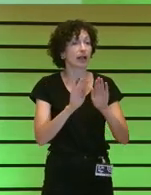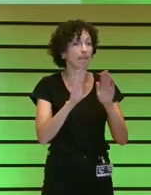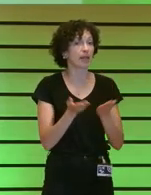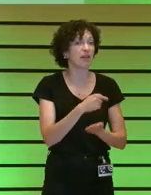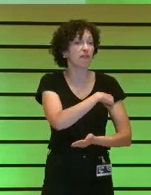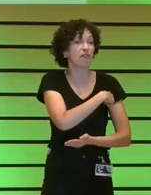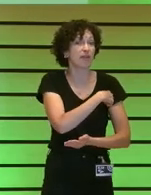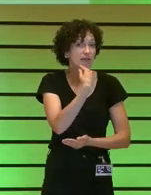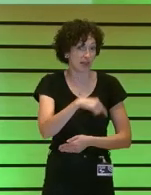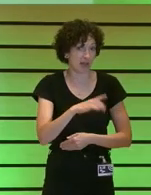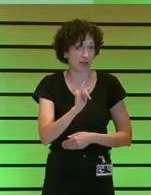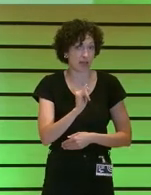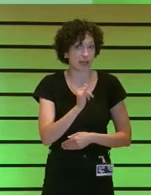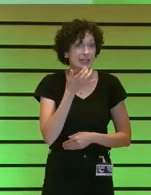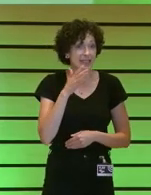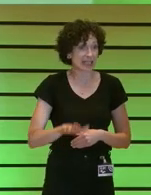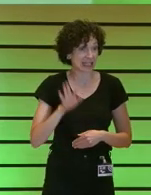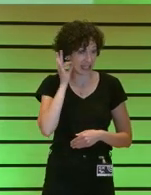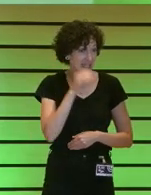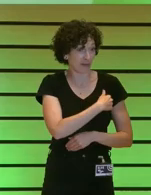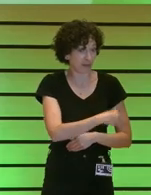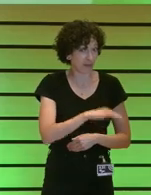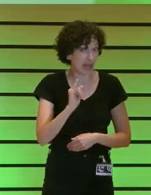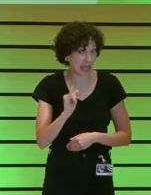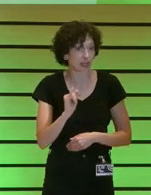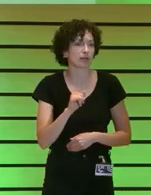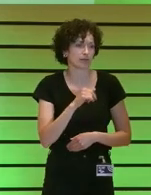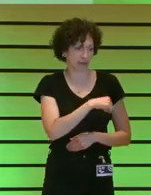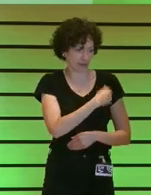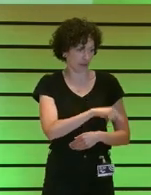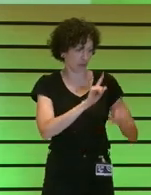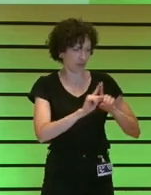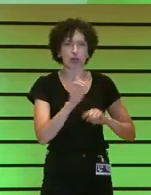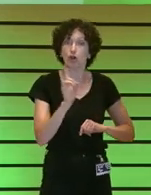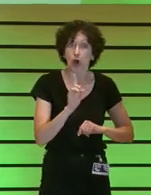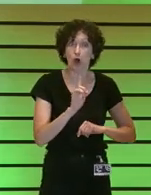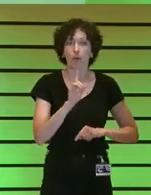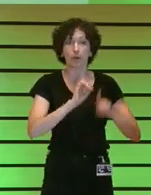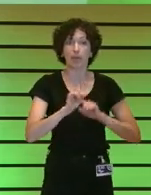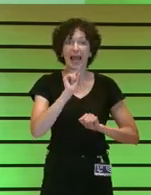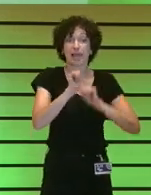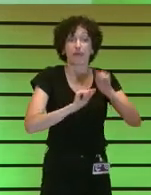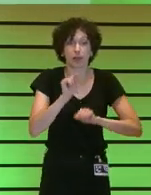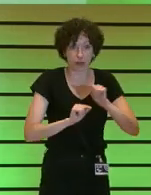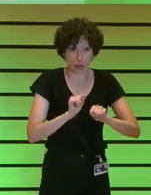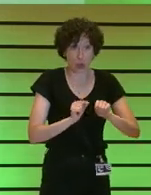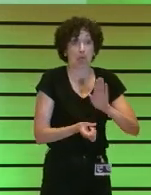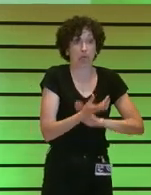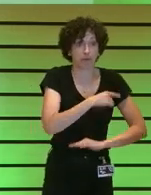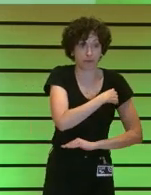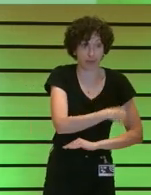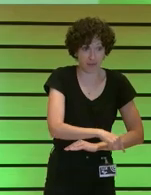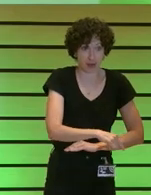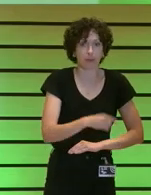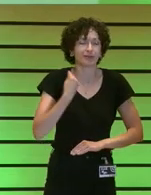tu niña tiene fiebre el problema no es la fiebre el problema es la infección que ocasiona la fiebre pero la fiebre es la manifestación No pues